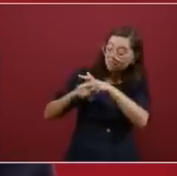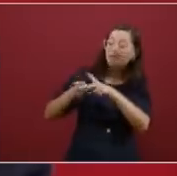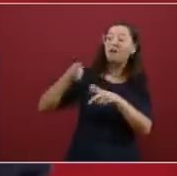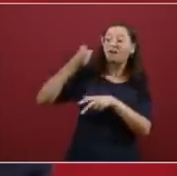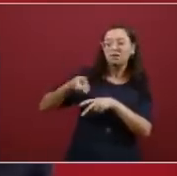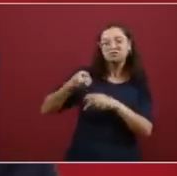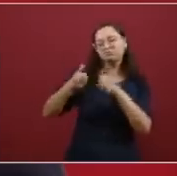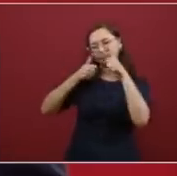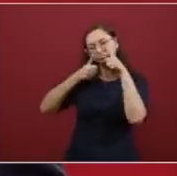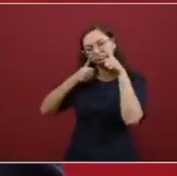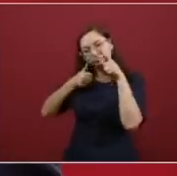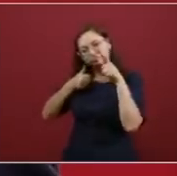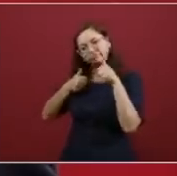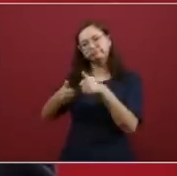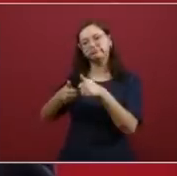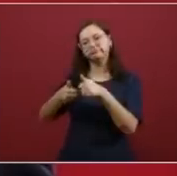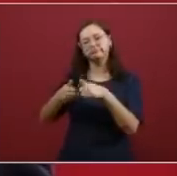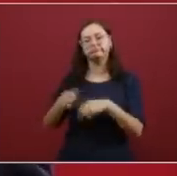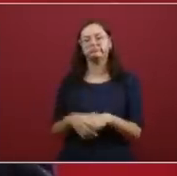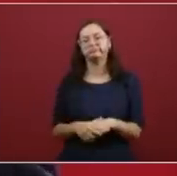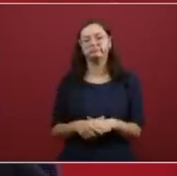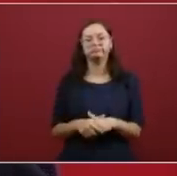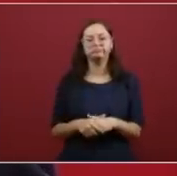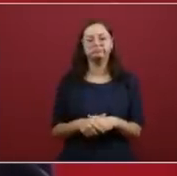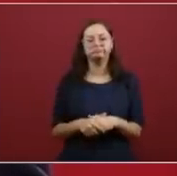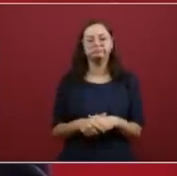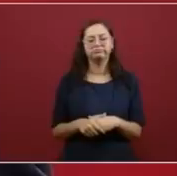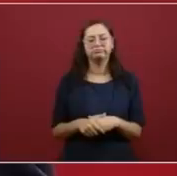nosotros tenemos la